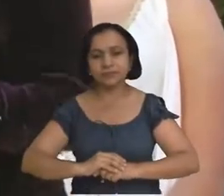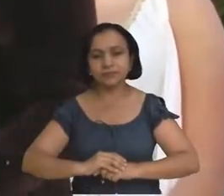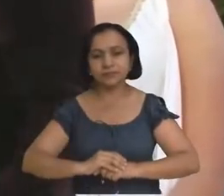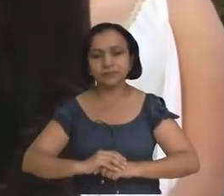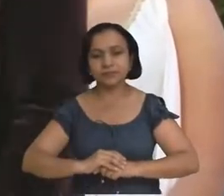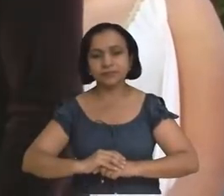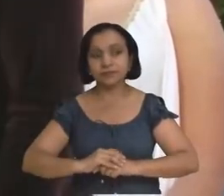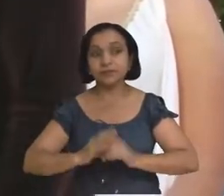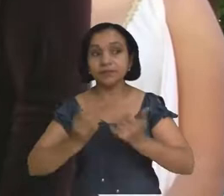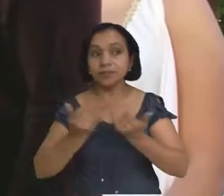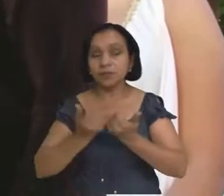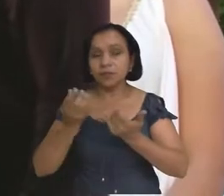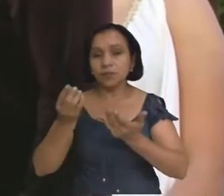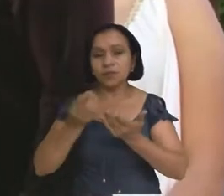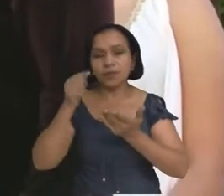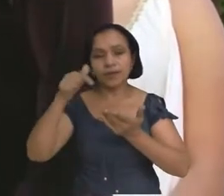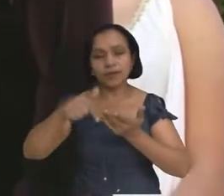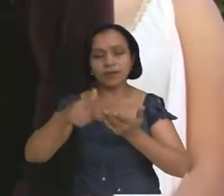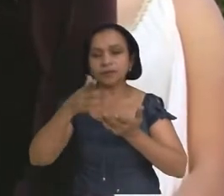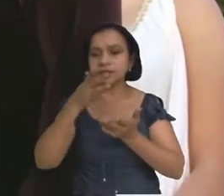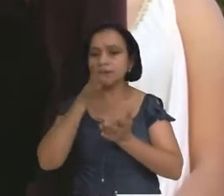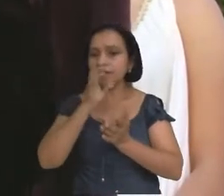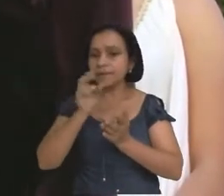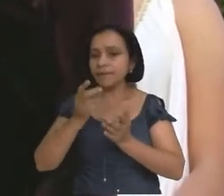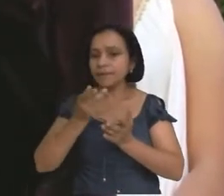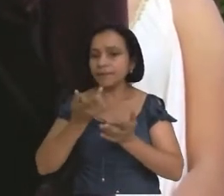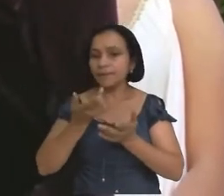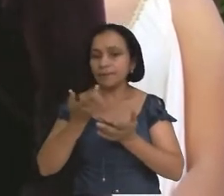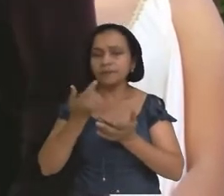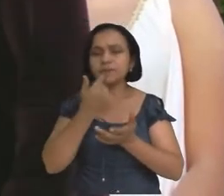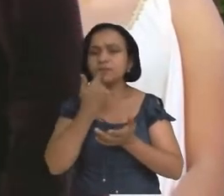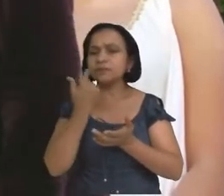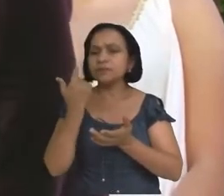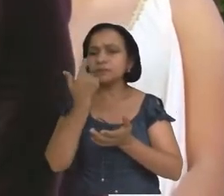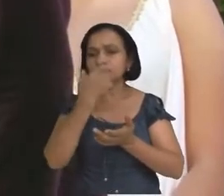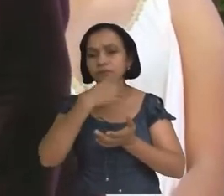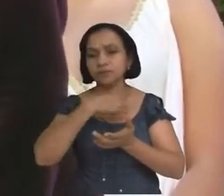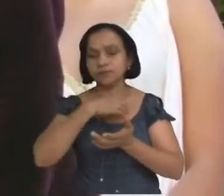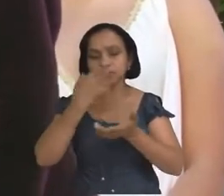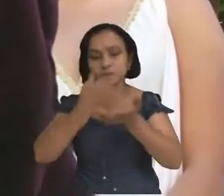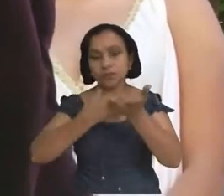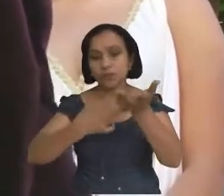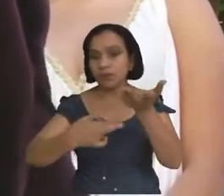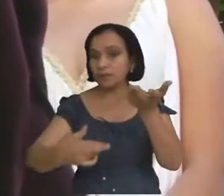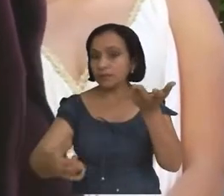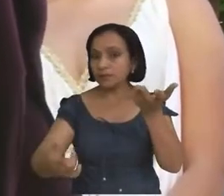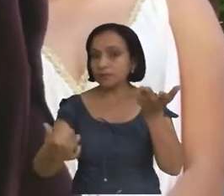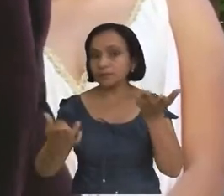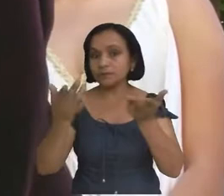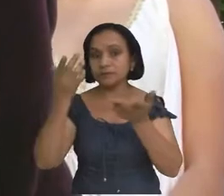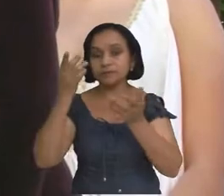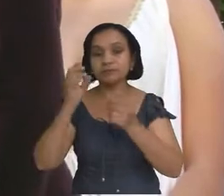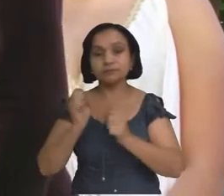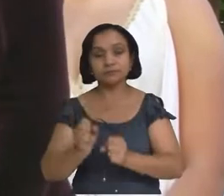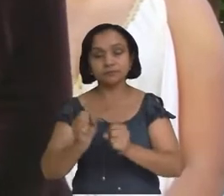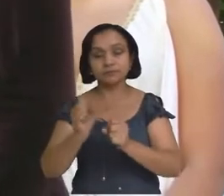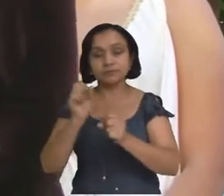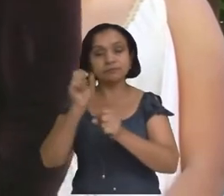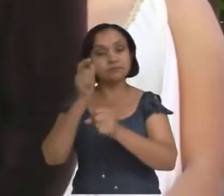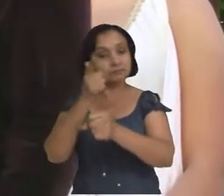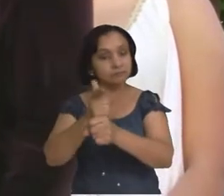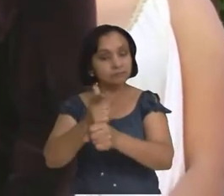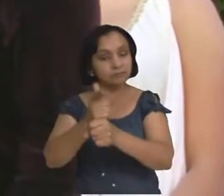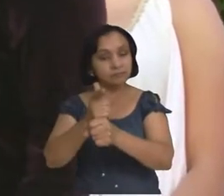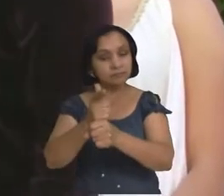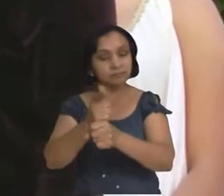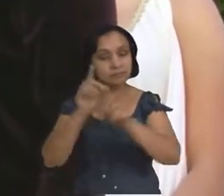beso, en este pan divino para el cual nuestra sangre... Con cámara de Lester Mora para el Canal